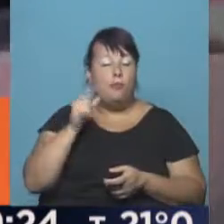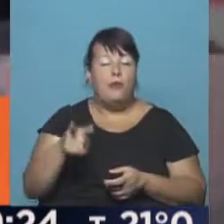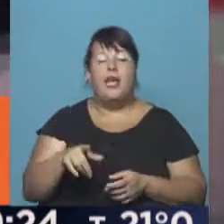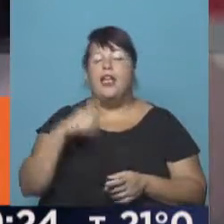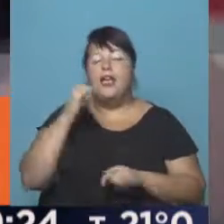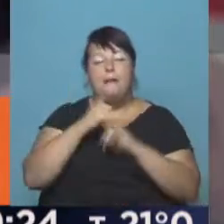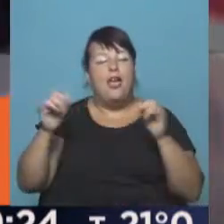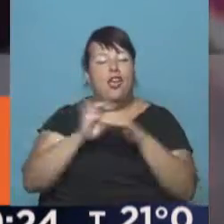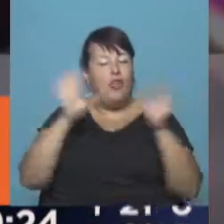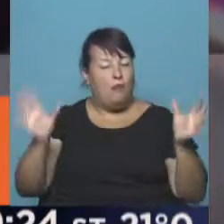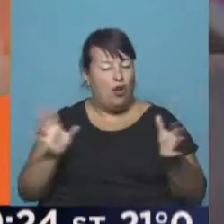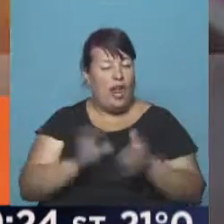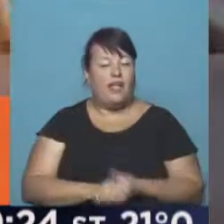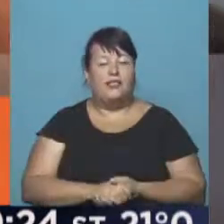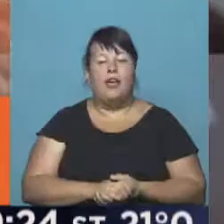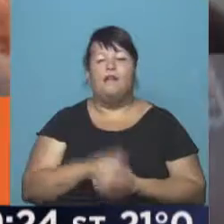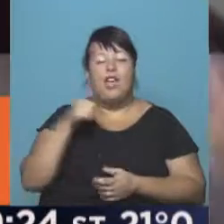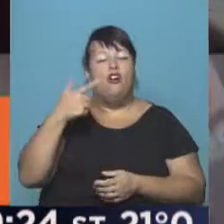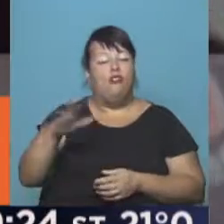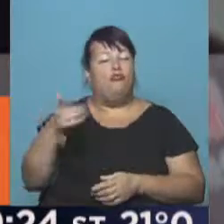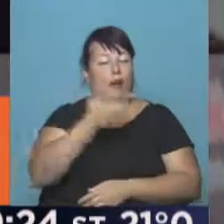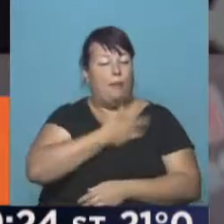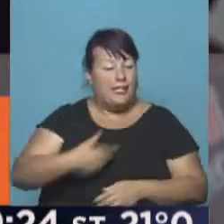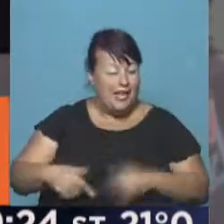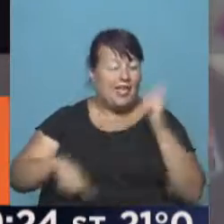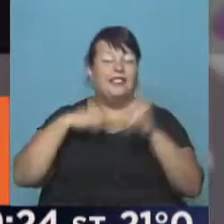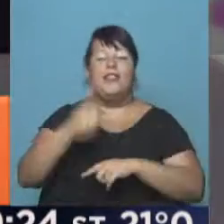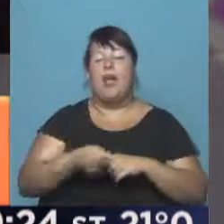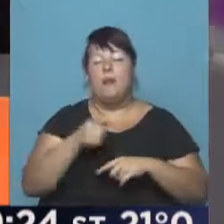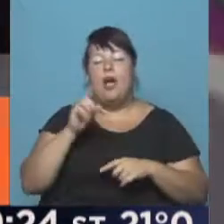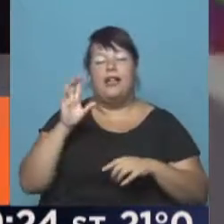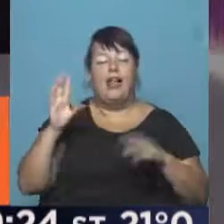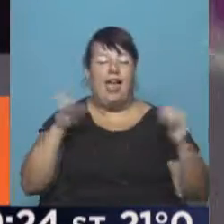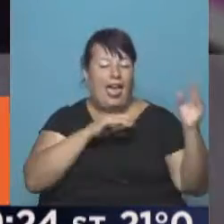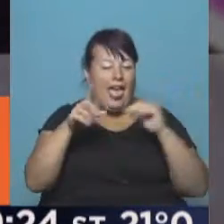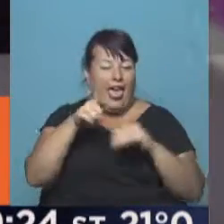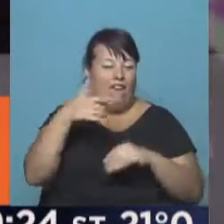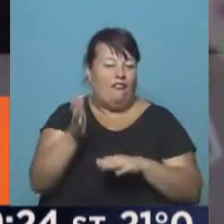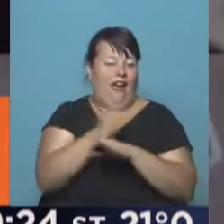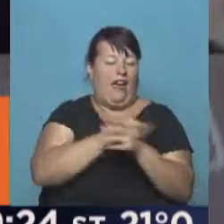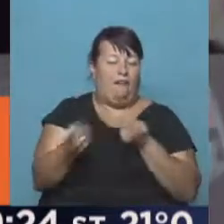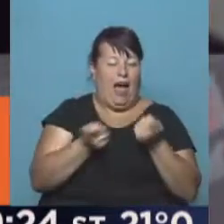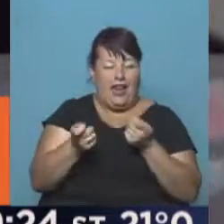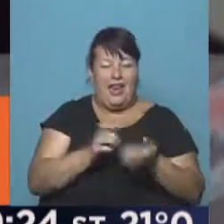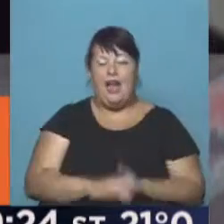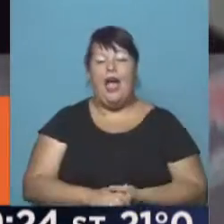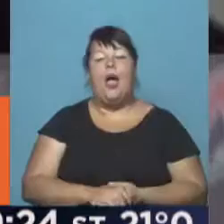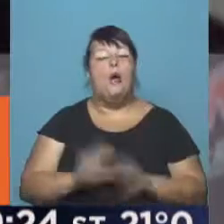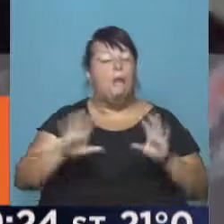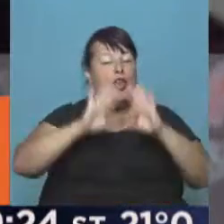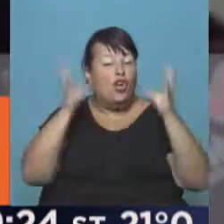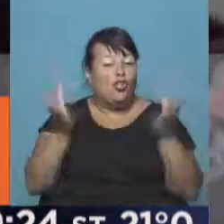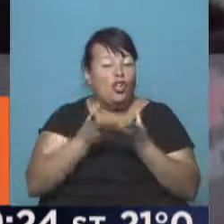una semidemocracia. Es decir, él fue presidente y después ponía títeres que él manejaba desde atrás, pero toda